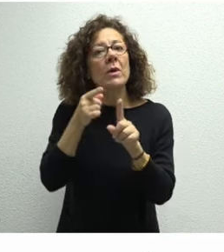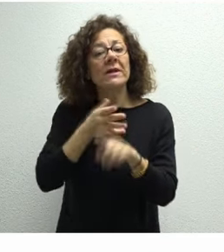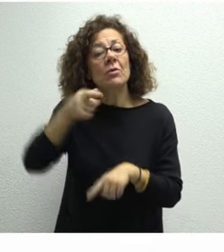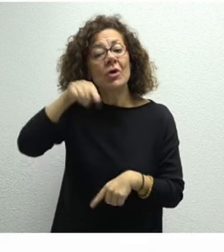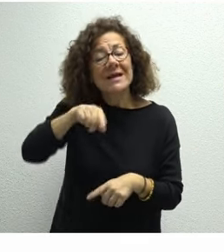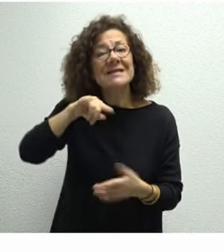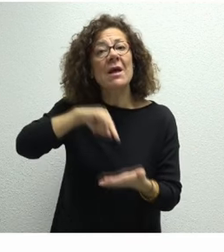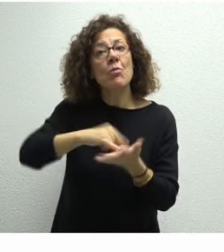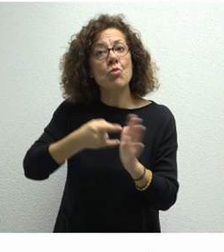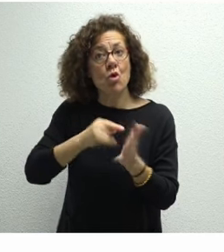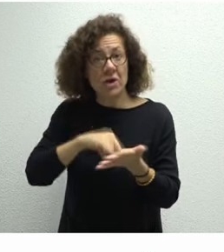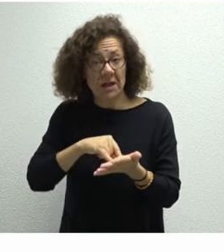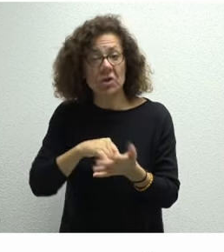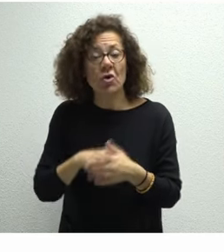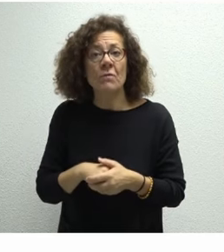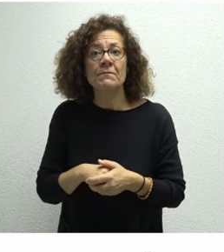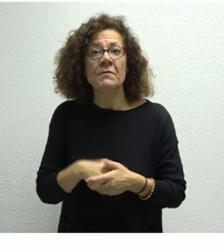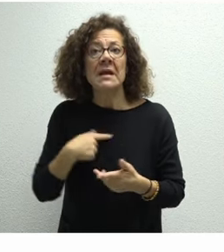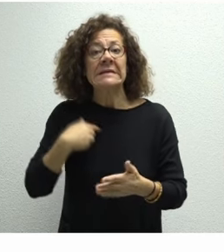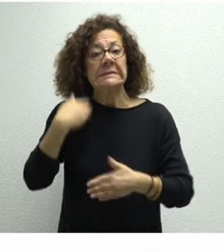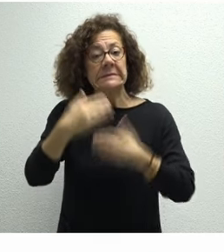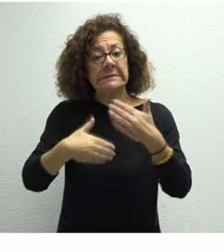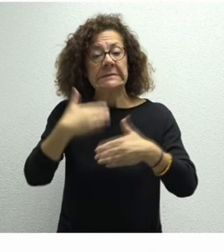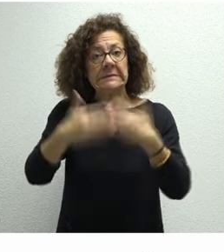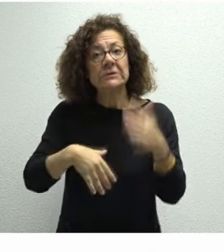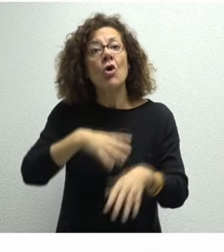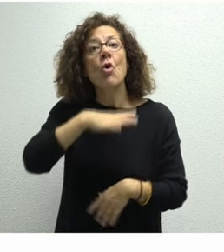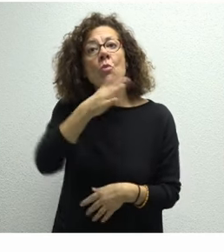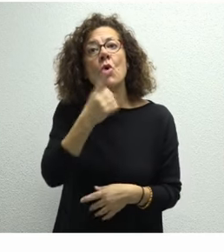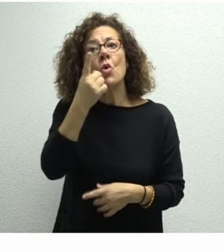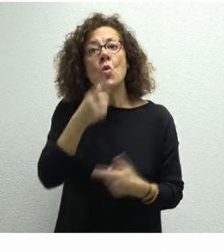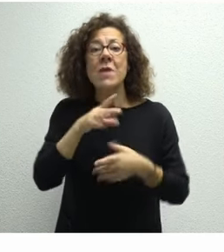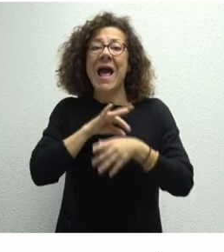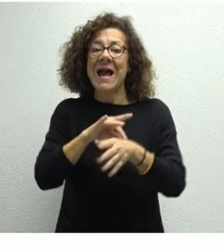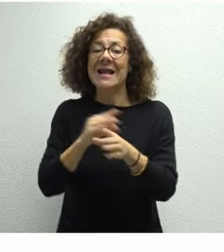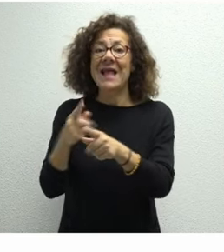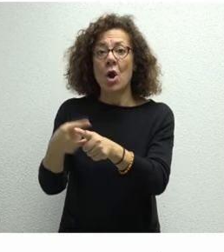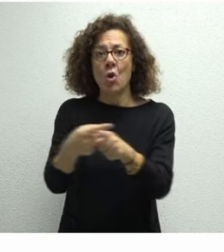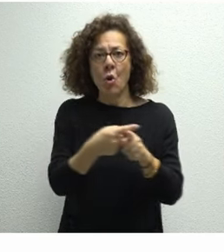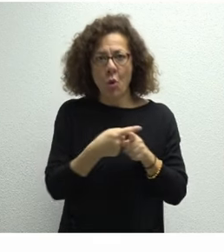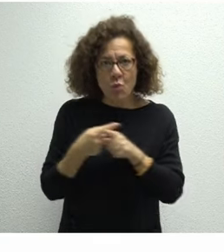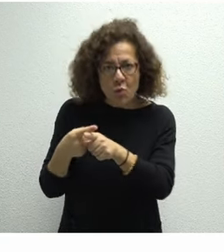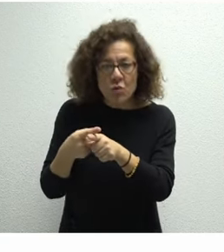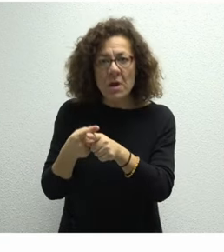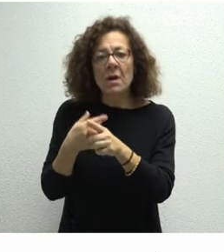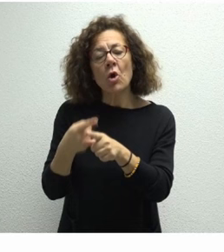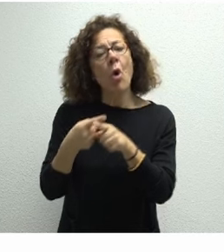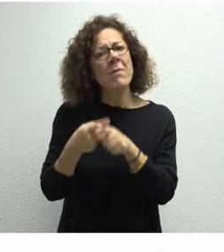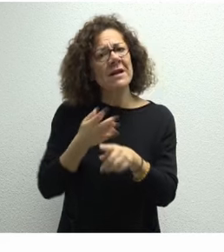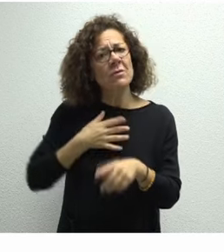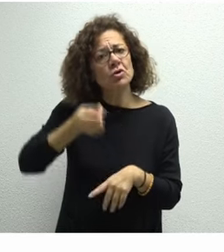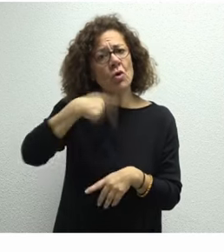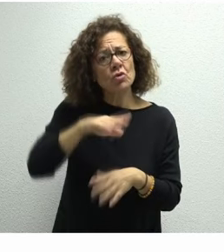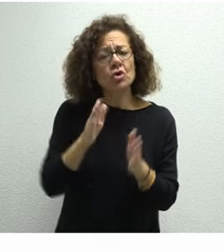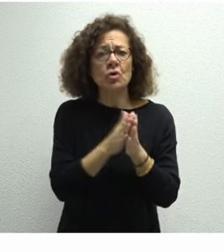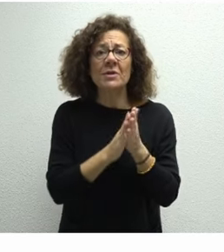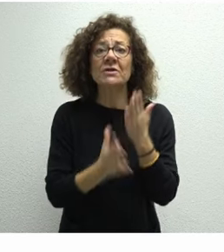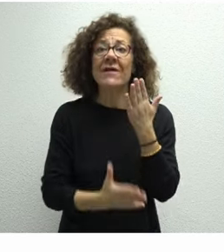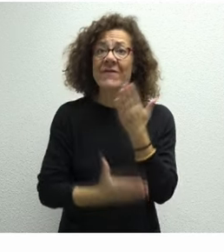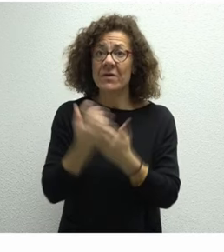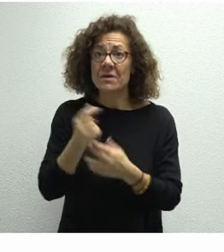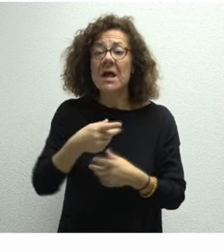proyecto eh se esté llevando a cabo a través de una agenda común que compartimos con nuestros compañeros de federaciones y con los